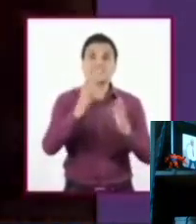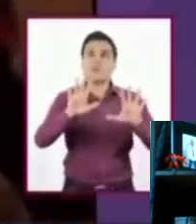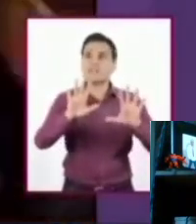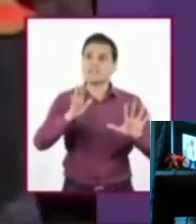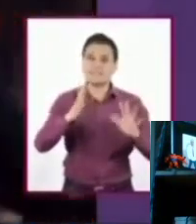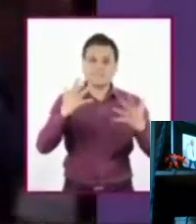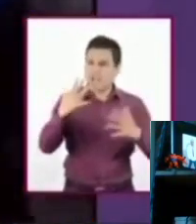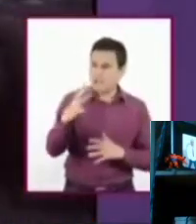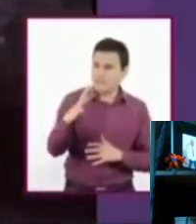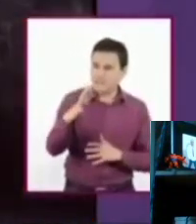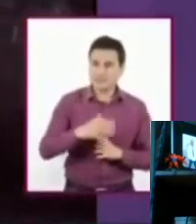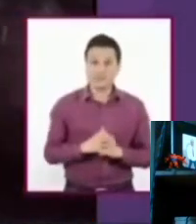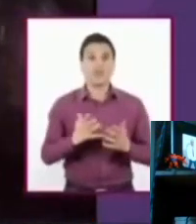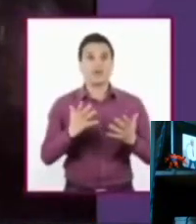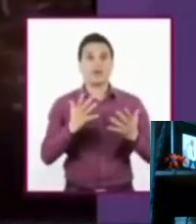y